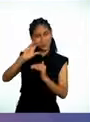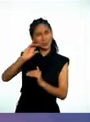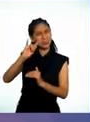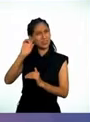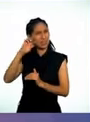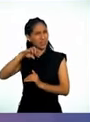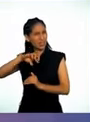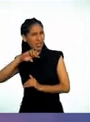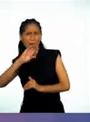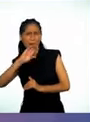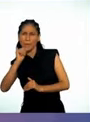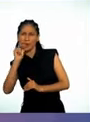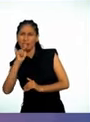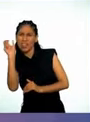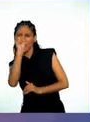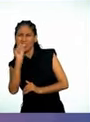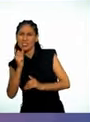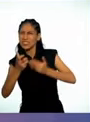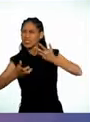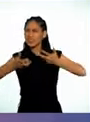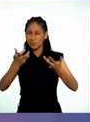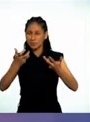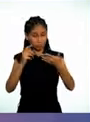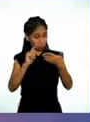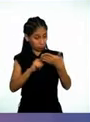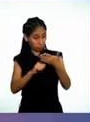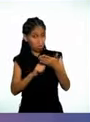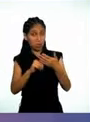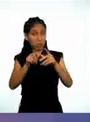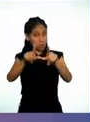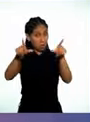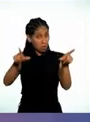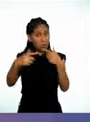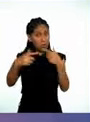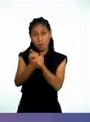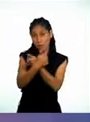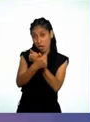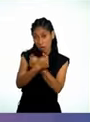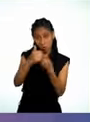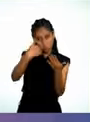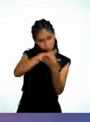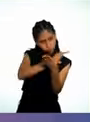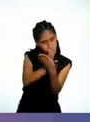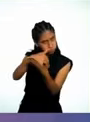igual que yves from ayacucho excelente